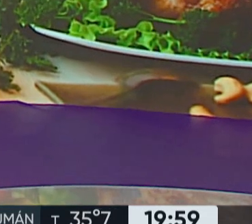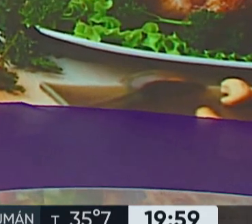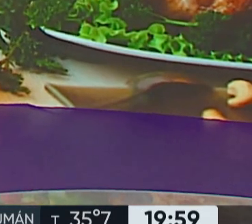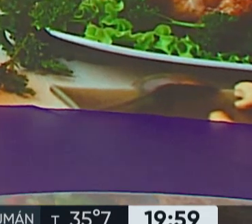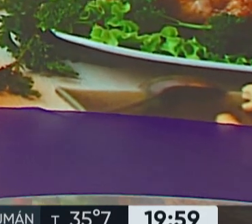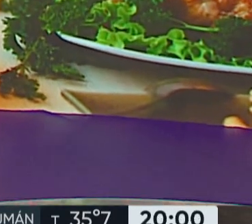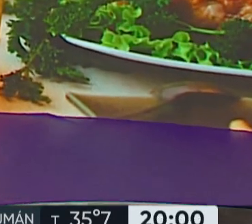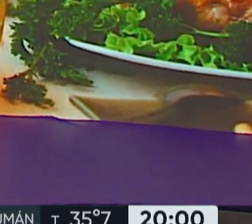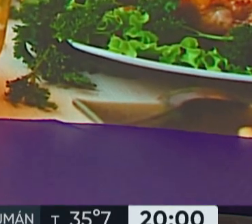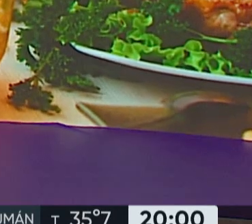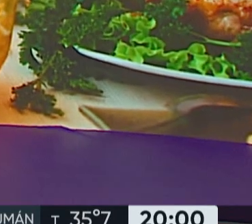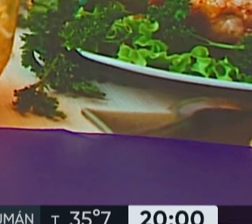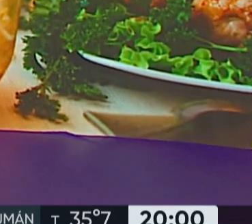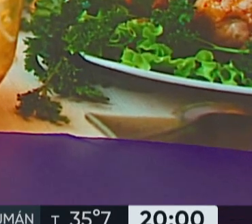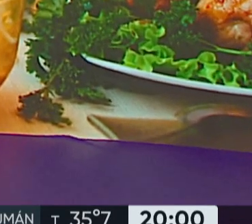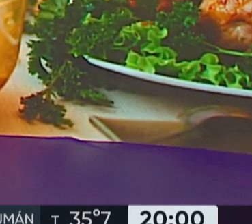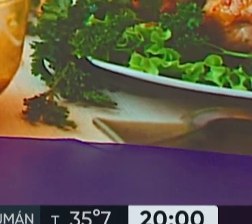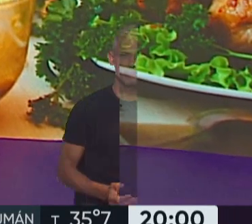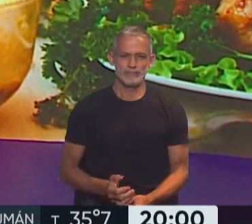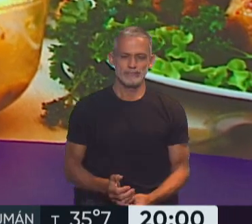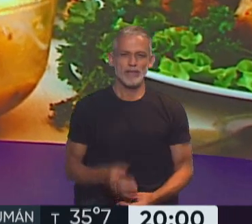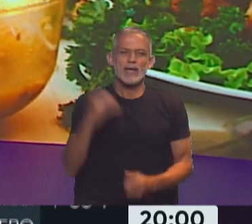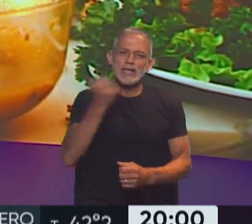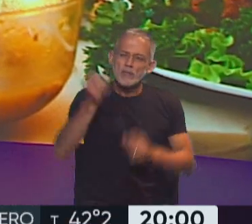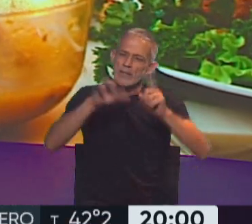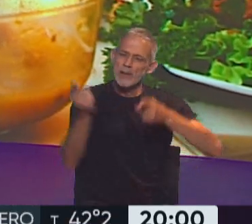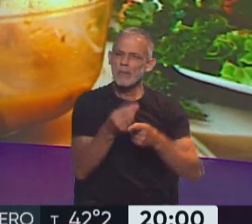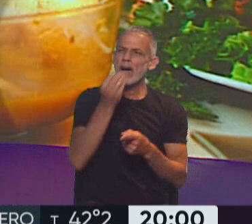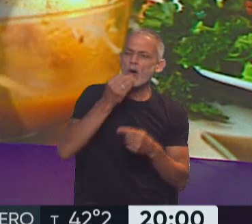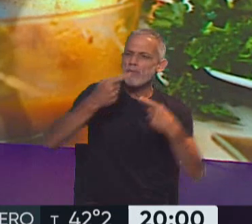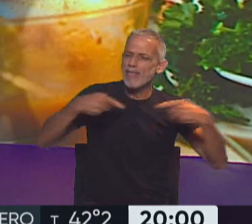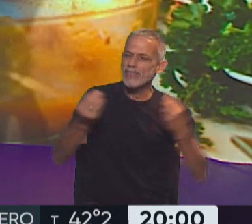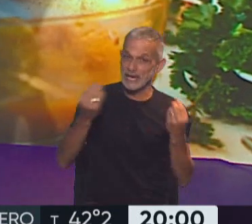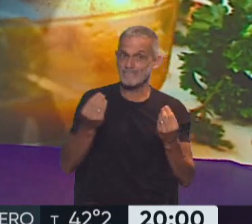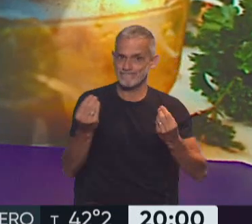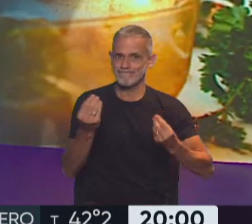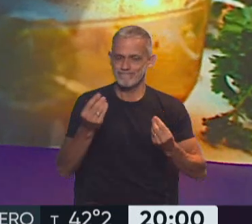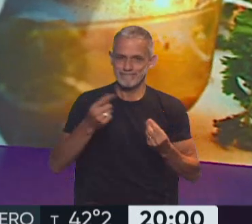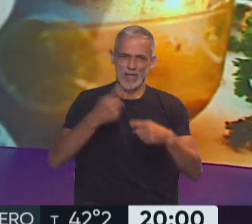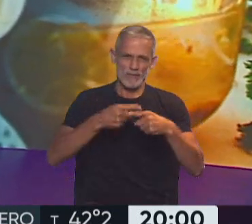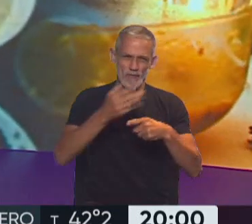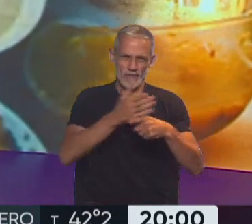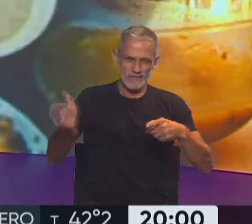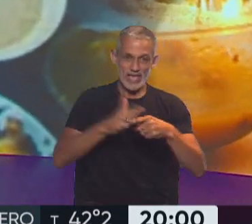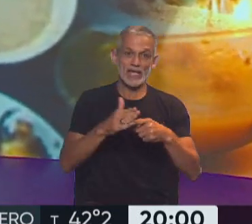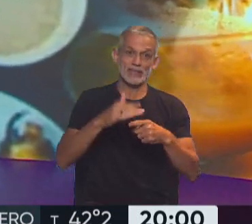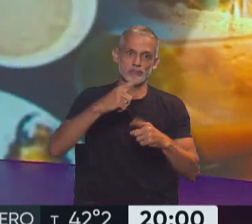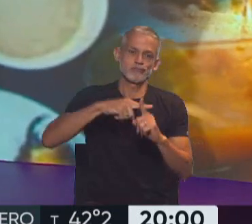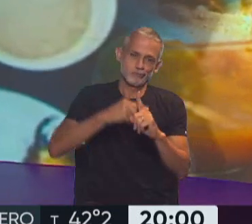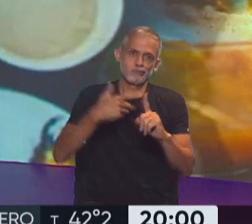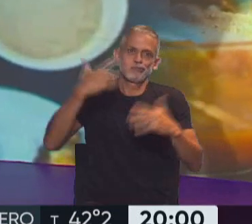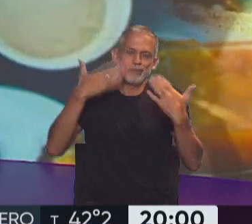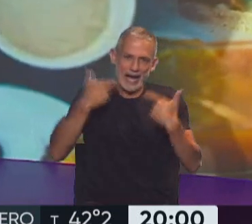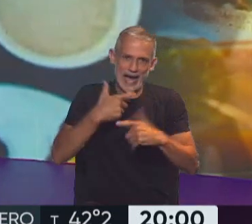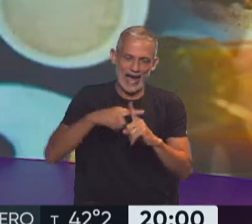noticiero, también es importante tener o prestar atención al tipo de alimentación que llevamos adelante, por supuesto, en días de temperaturas elevadas. ¿Cómo